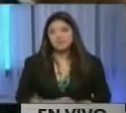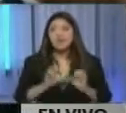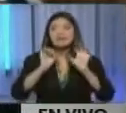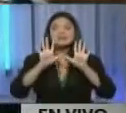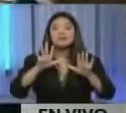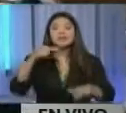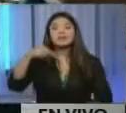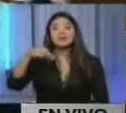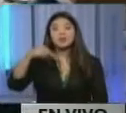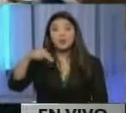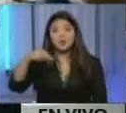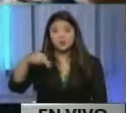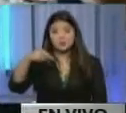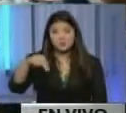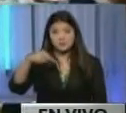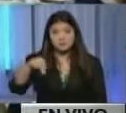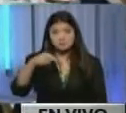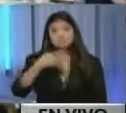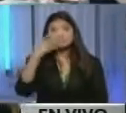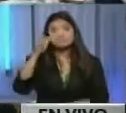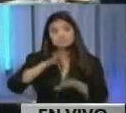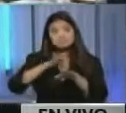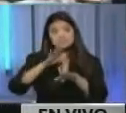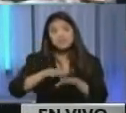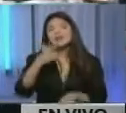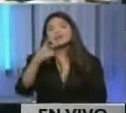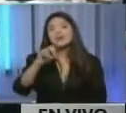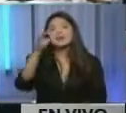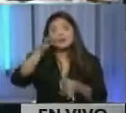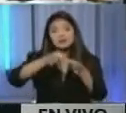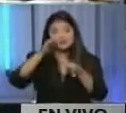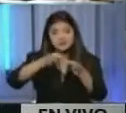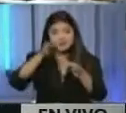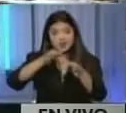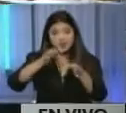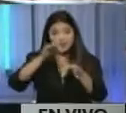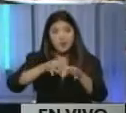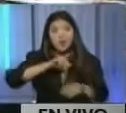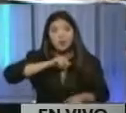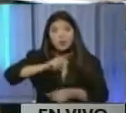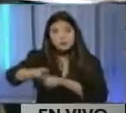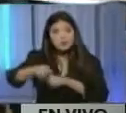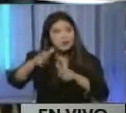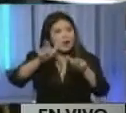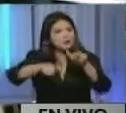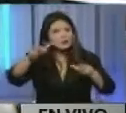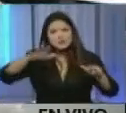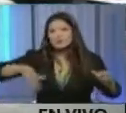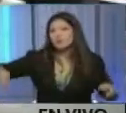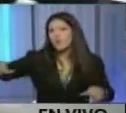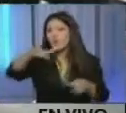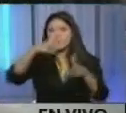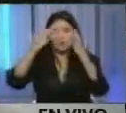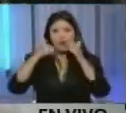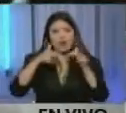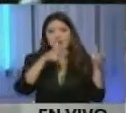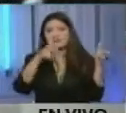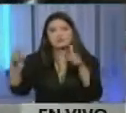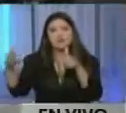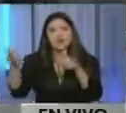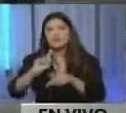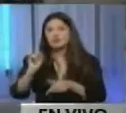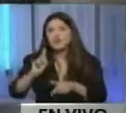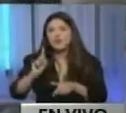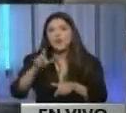noviembre incluso Timochenko anunció que el 30 de septiembre ordenó a todas las estructuras de la guerrilla la cancelación